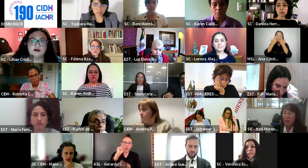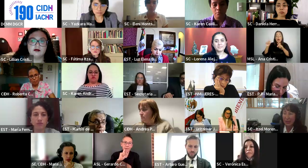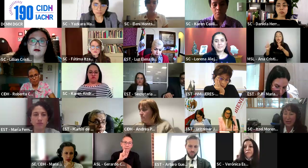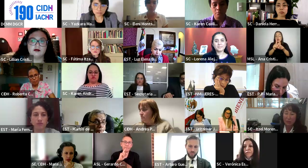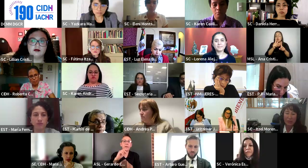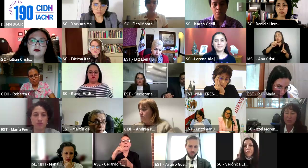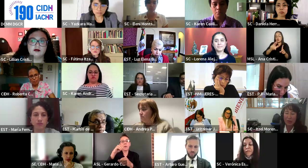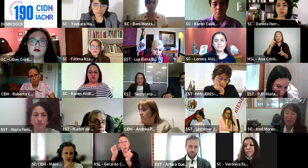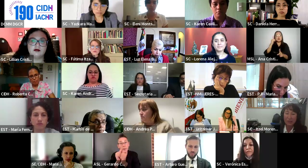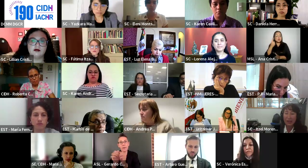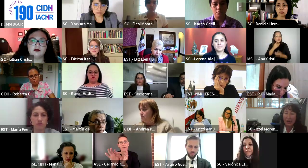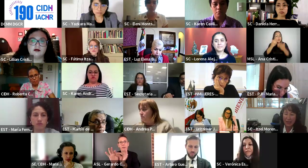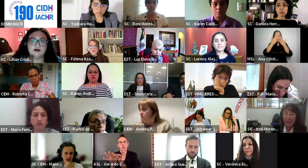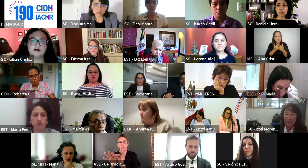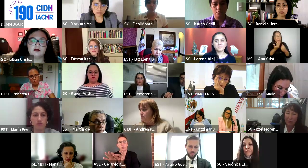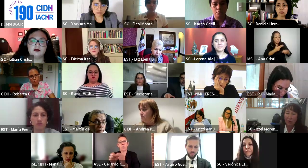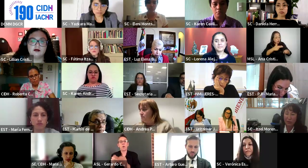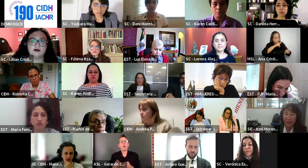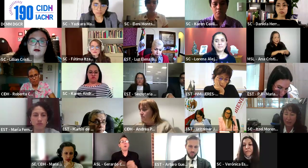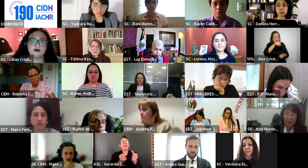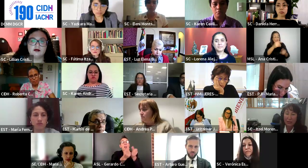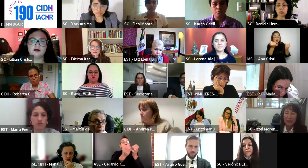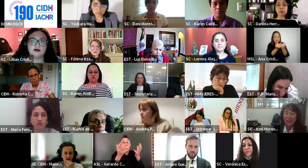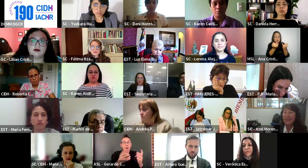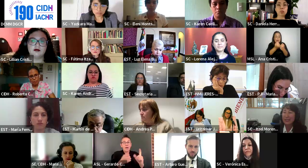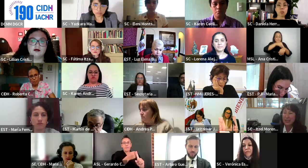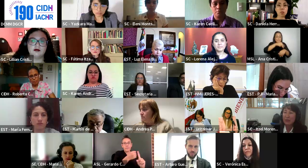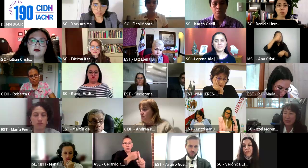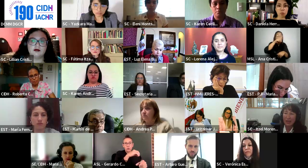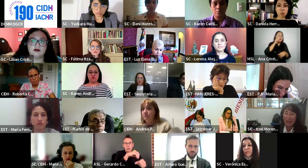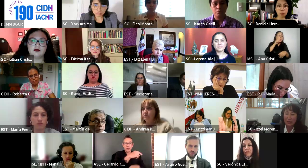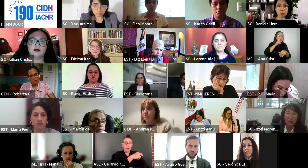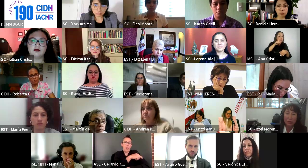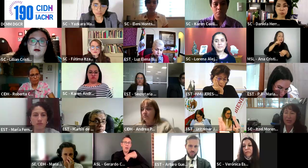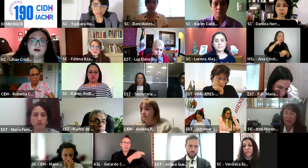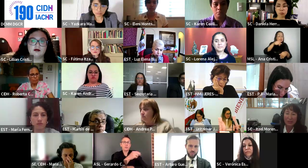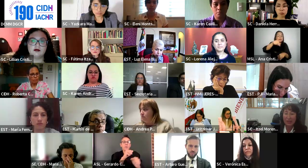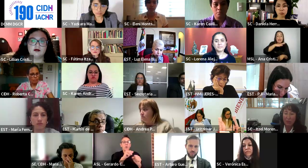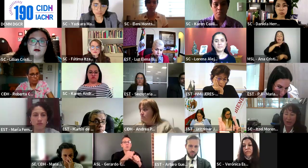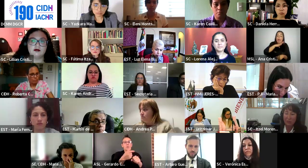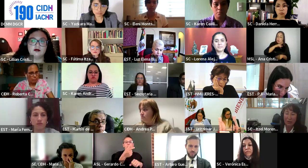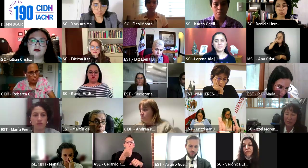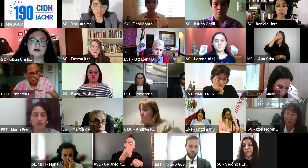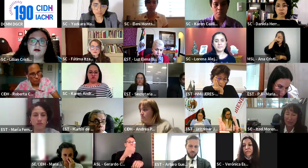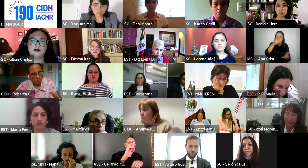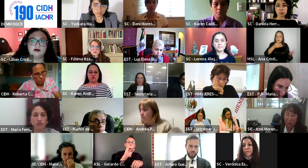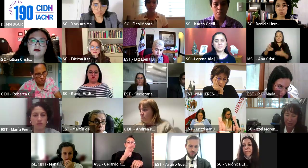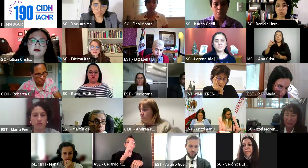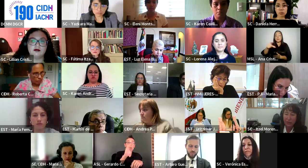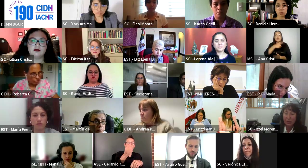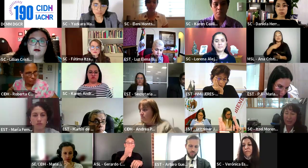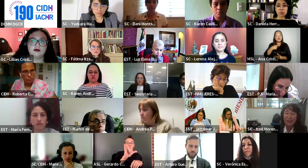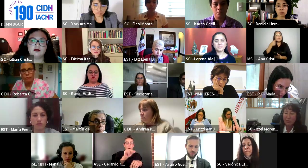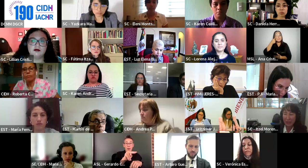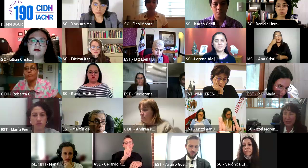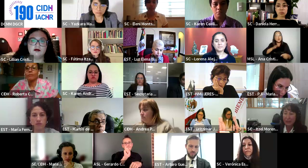violencia en hospitales, principalmente en el área de ginecología. Se necesita revisar la situación de las plazas laborales para las mujeres